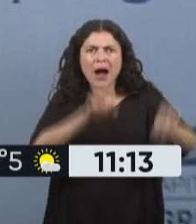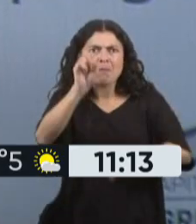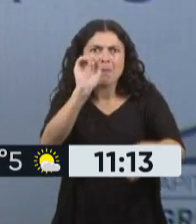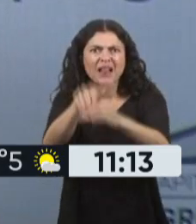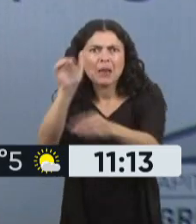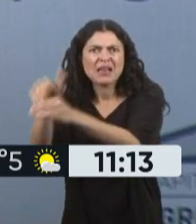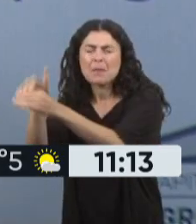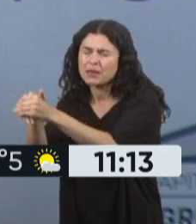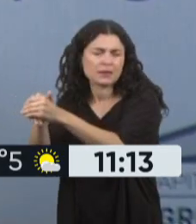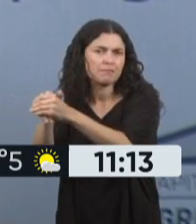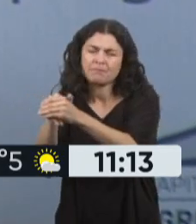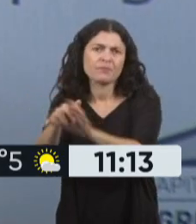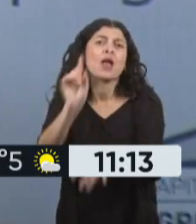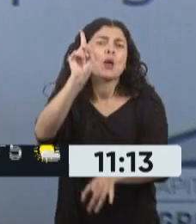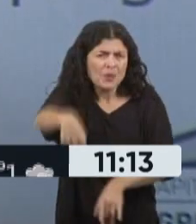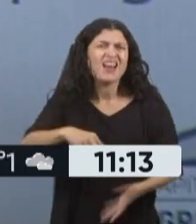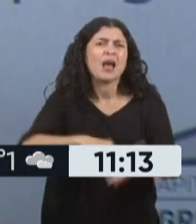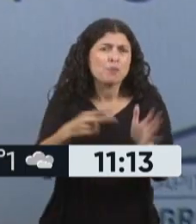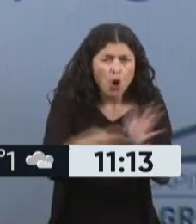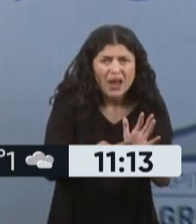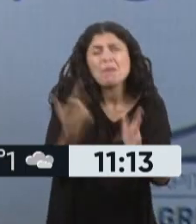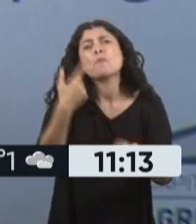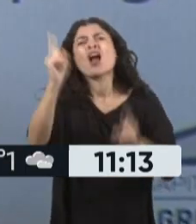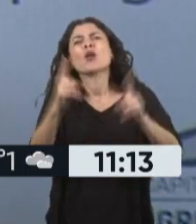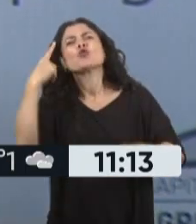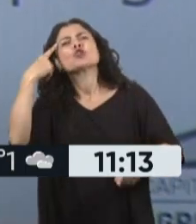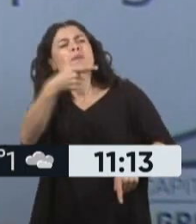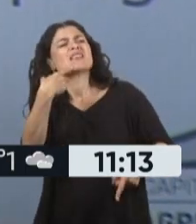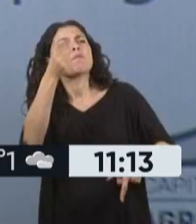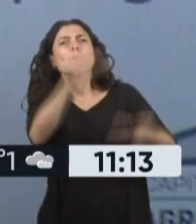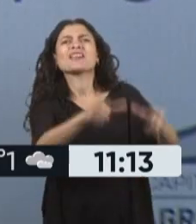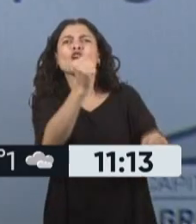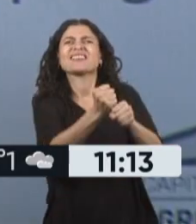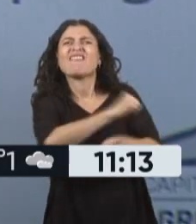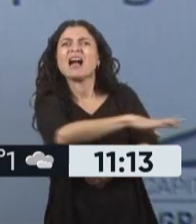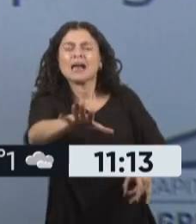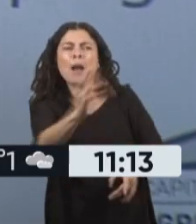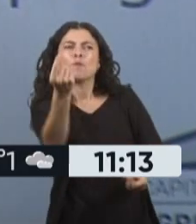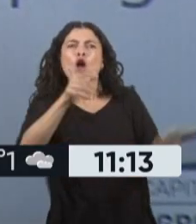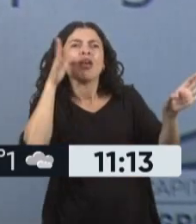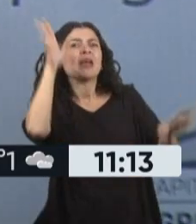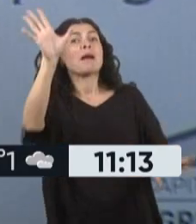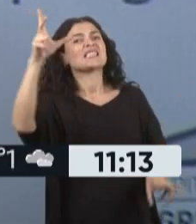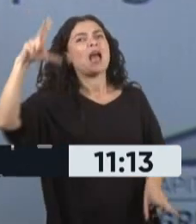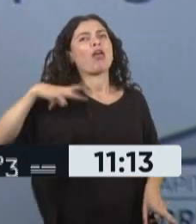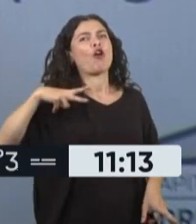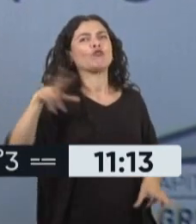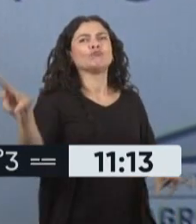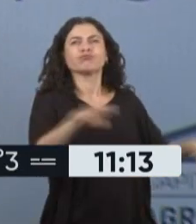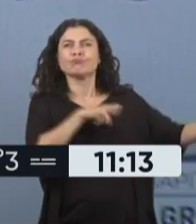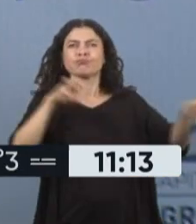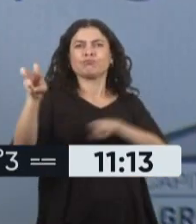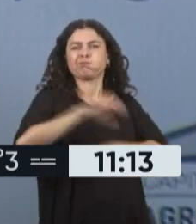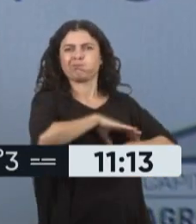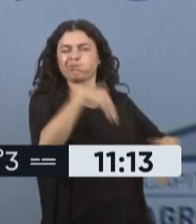campo ganaba demasiado dinero que supuestamente debía usarse para fines mejores, como financiar